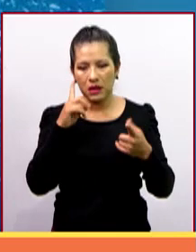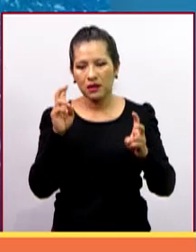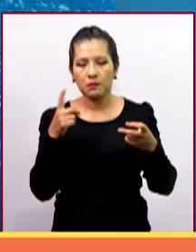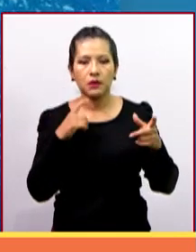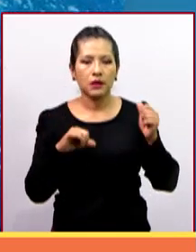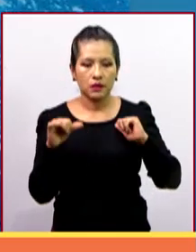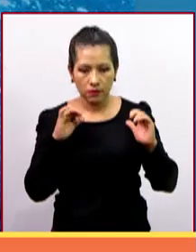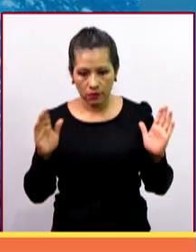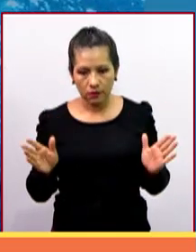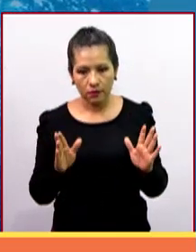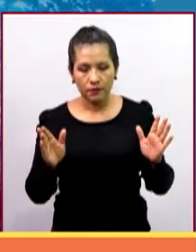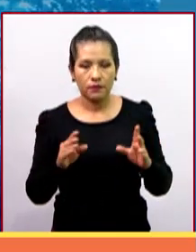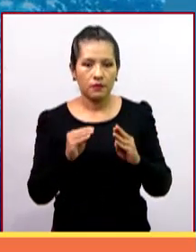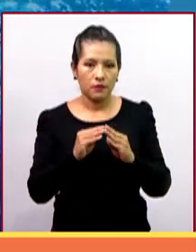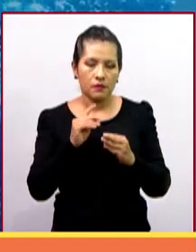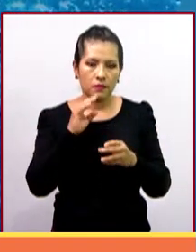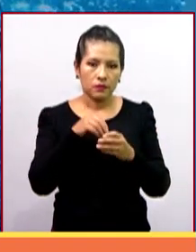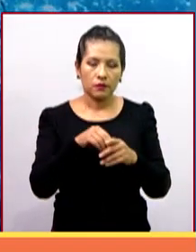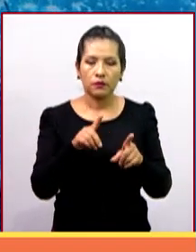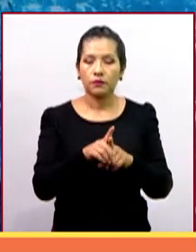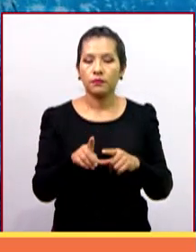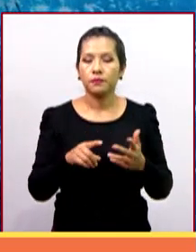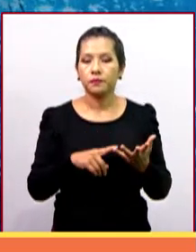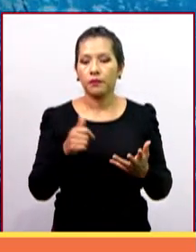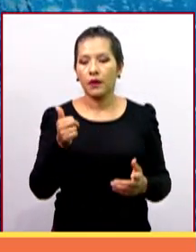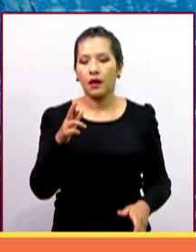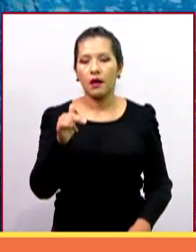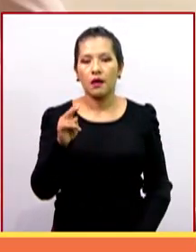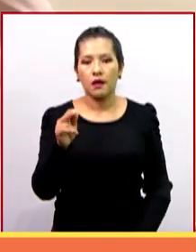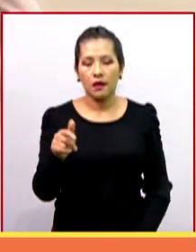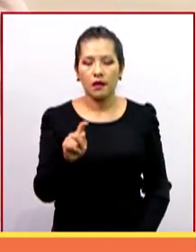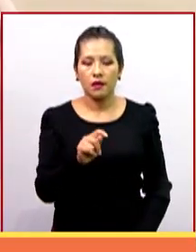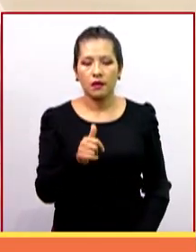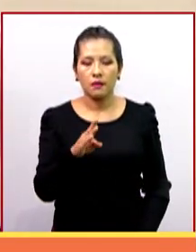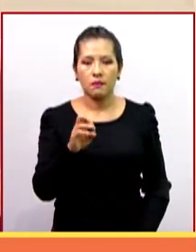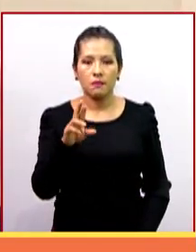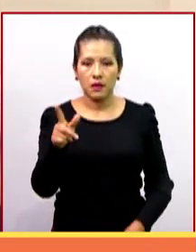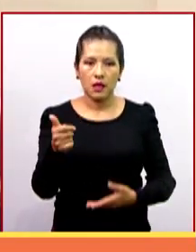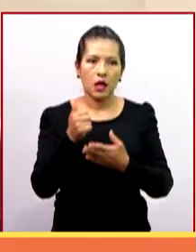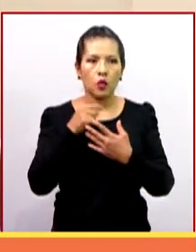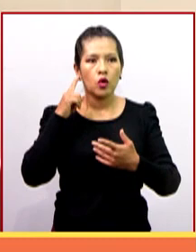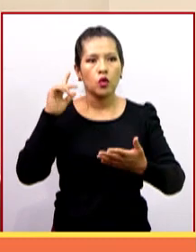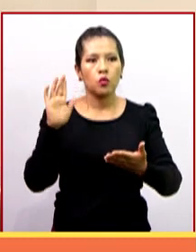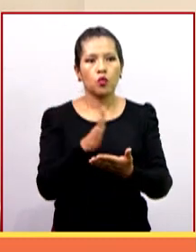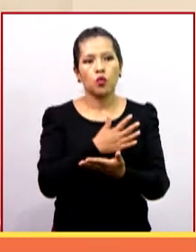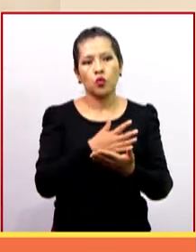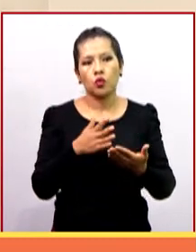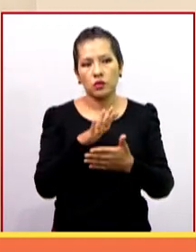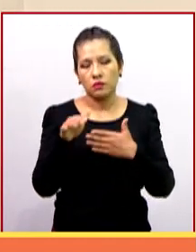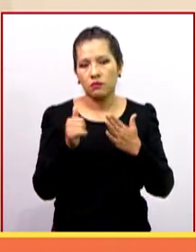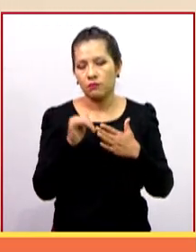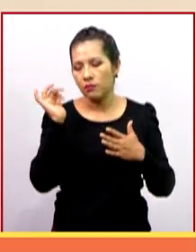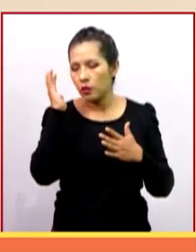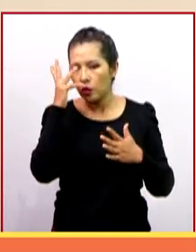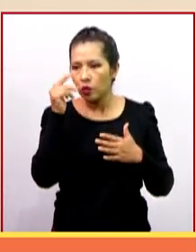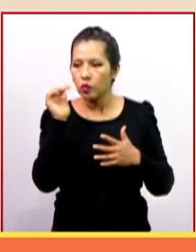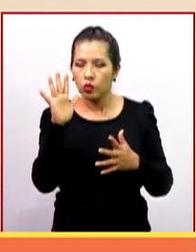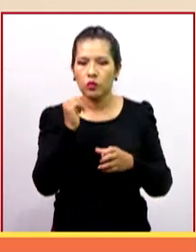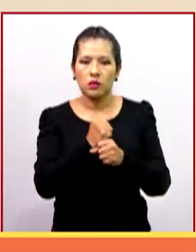dramatúrgica. Estamos con Ariana Taberga, que es la que nos ha hecho la música, que es súper lindo el trabajo musical que ha